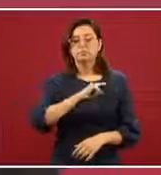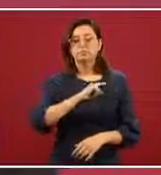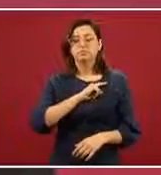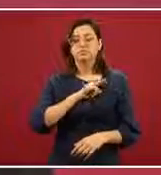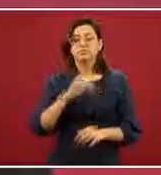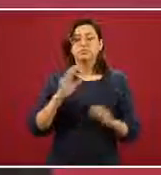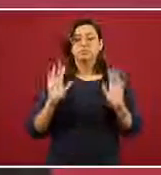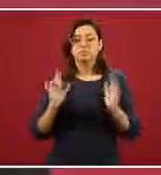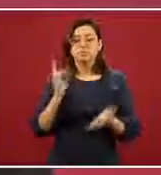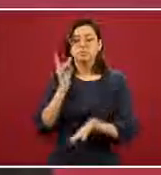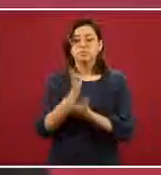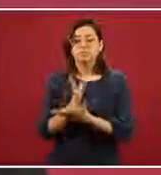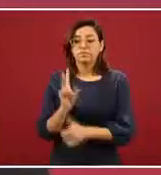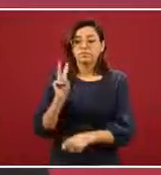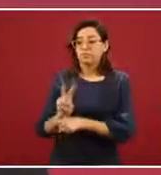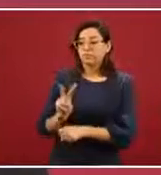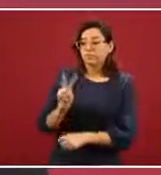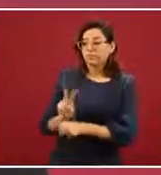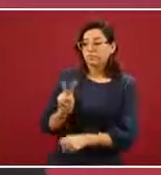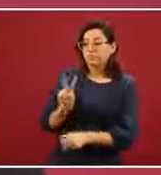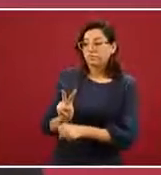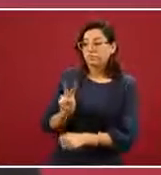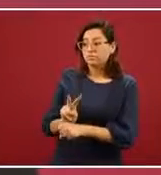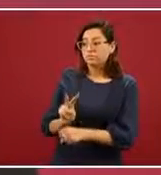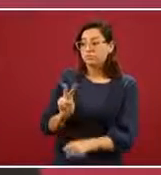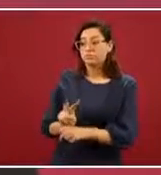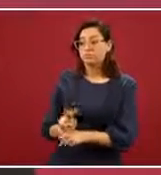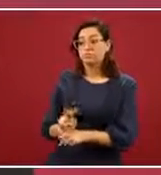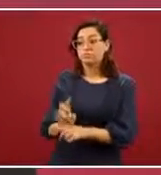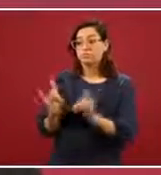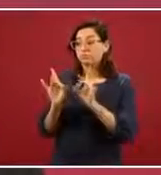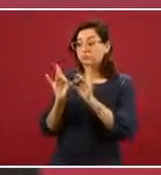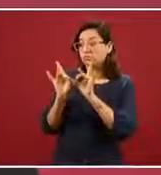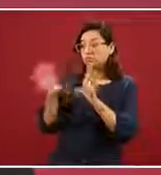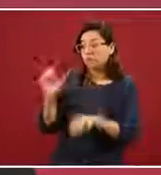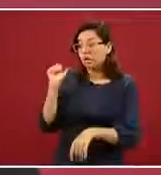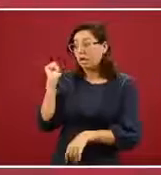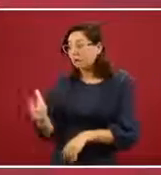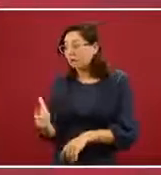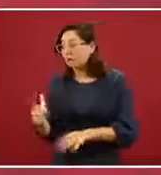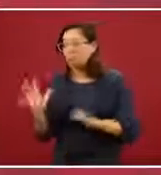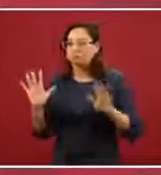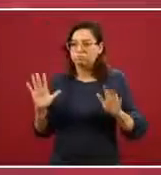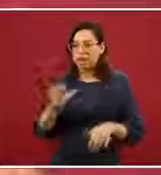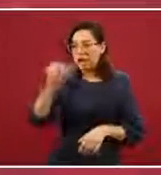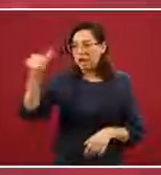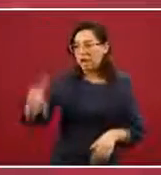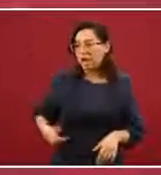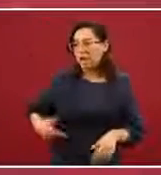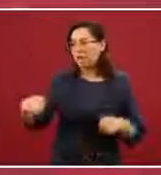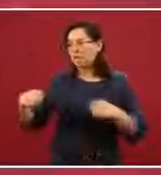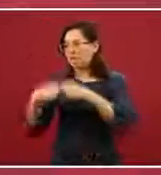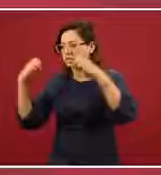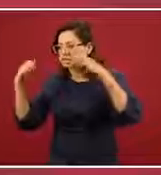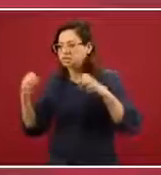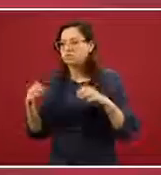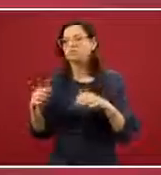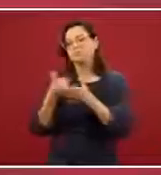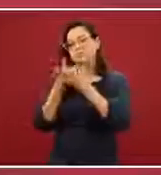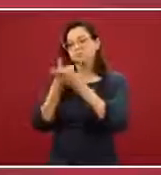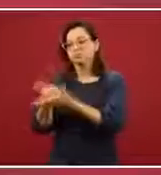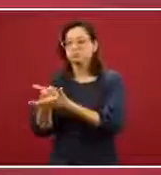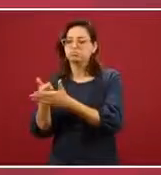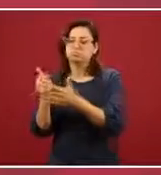estar nada más pendiente para auxiliar, para ayudar en todo lo que podamos,